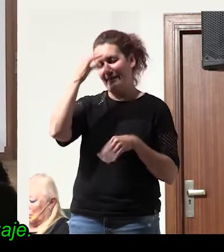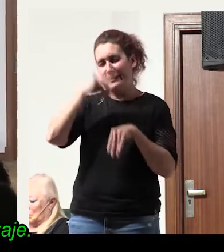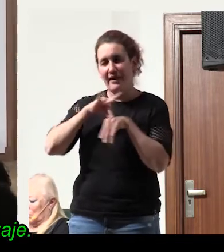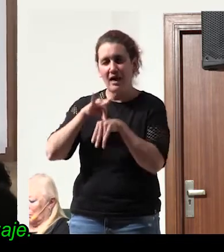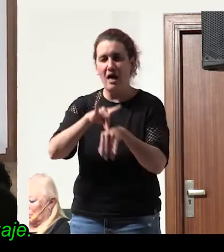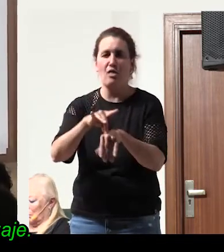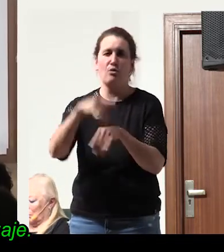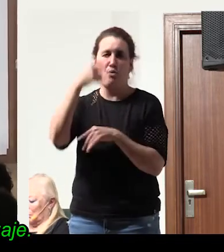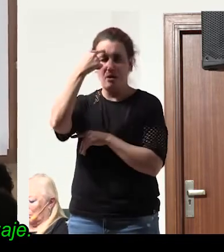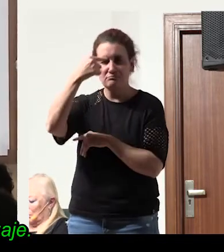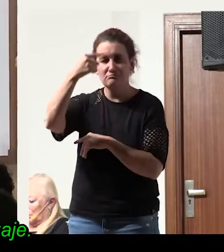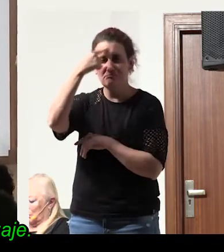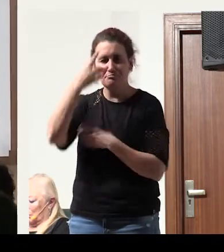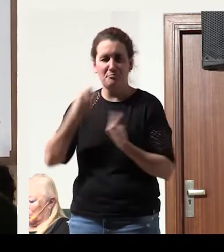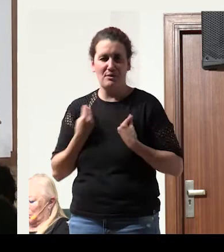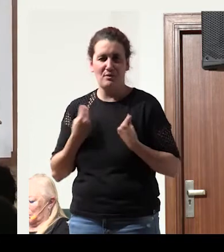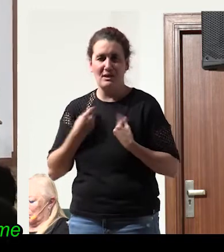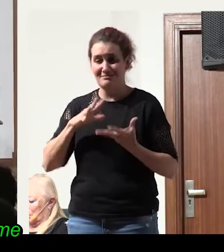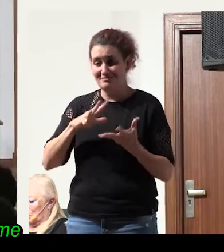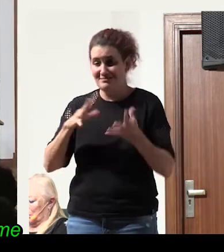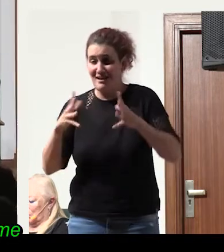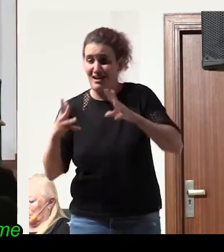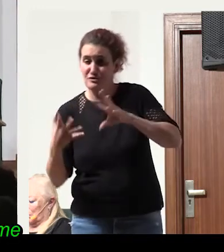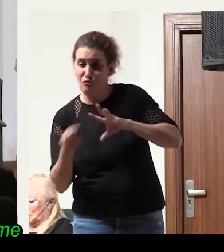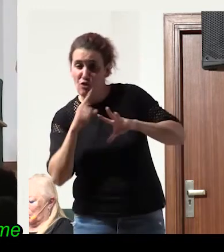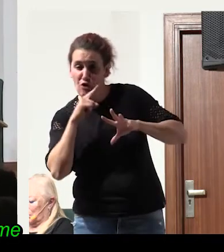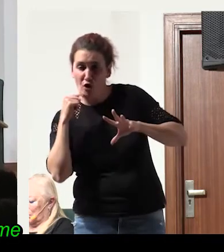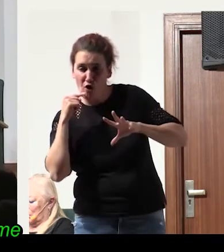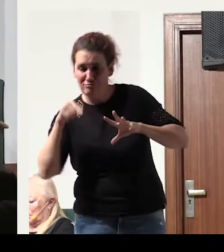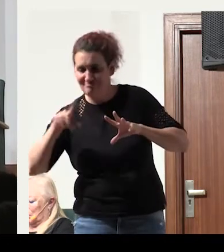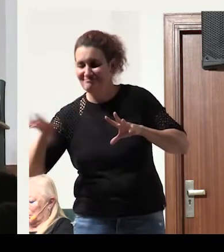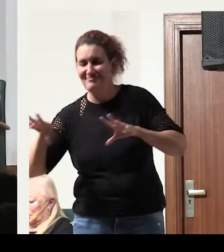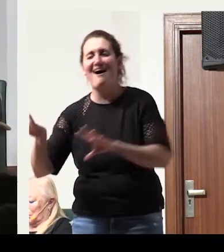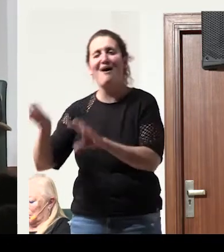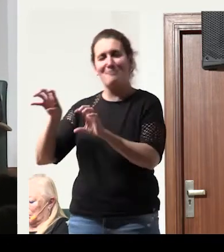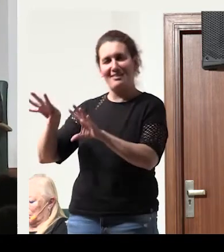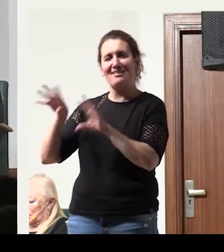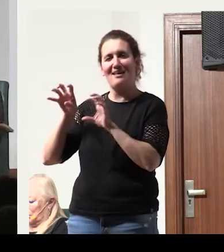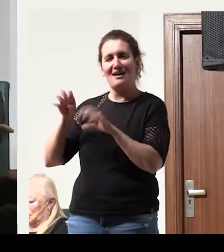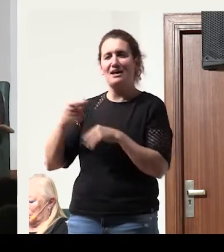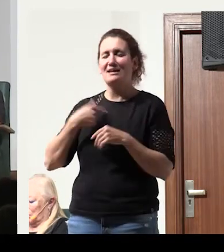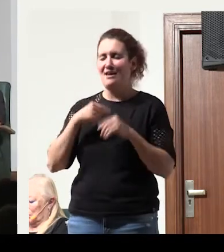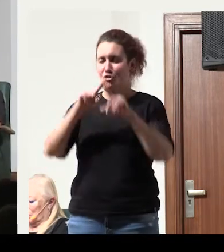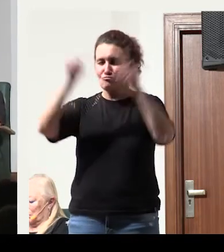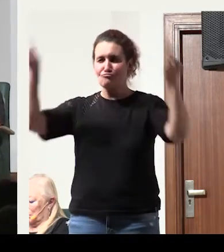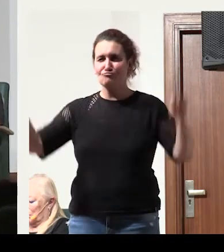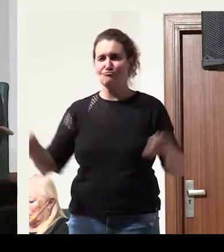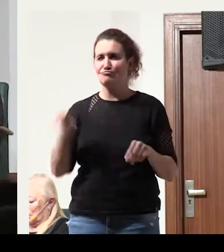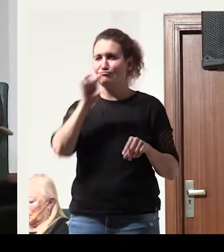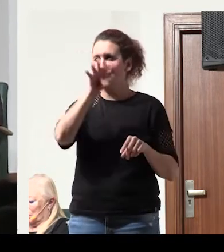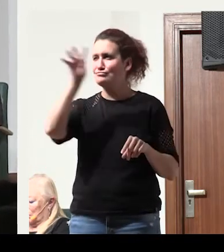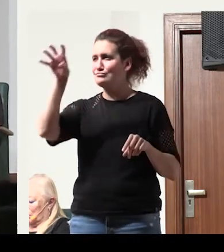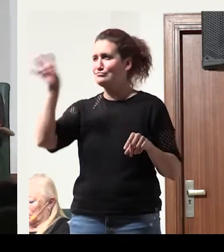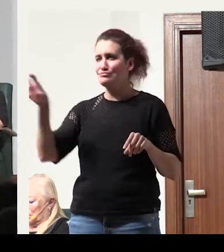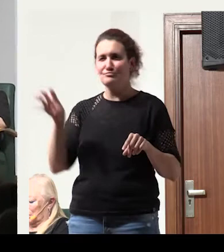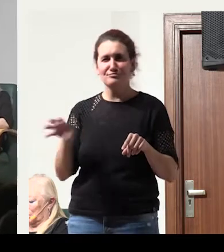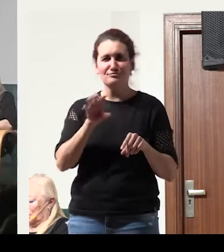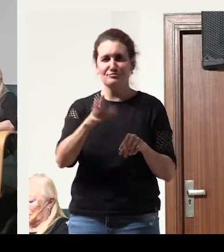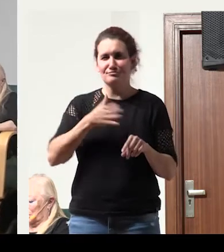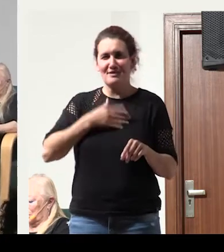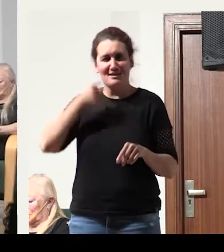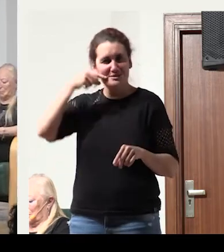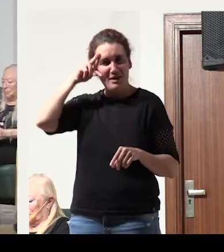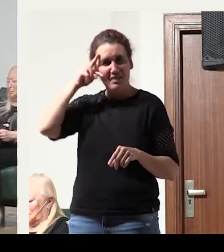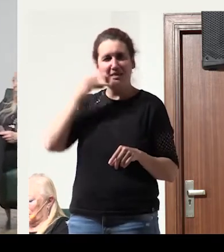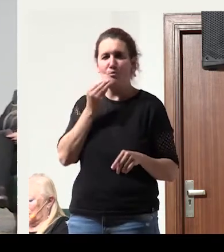Transformo el dolor en aprendizaje. Quiero hacer un collage enorme con todos los fragmentos de mi experiencia, sean buenos